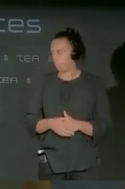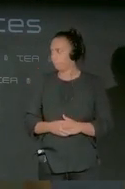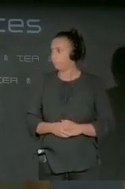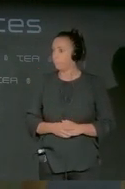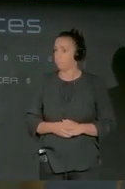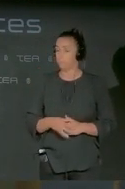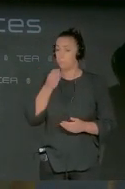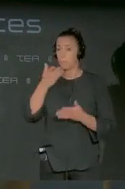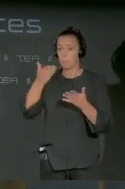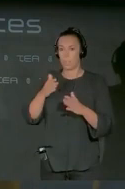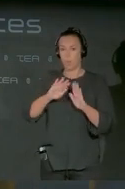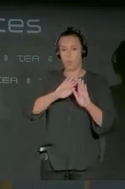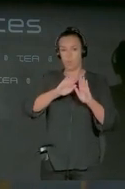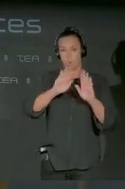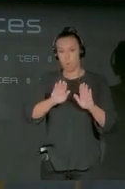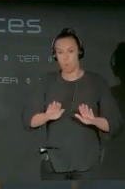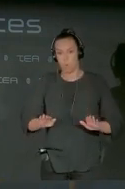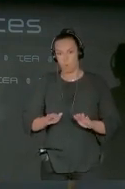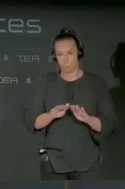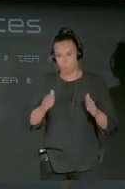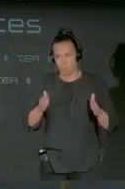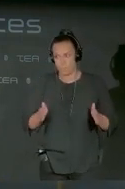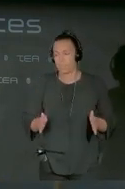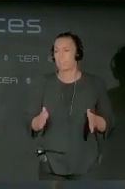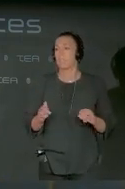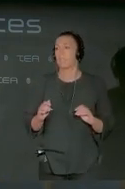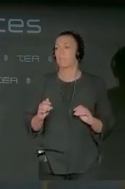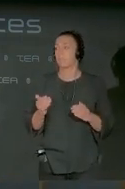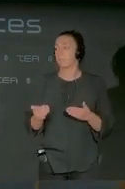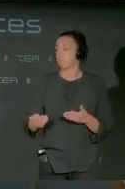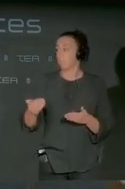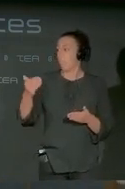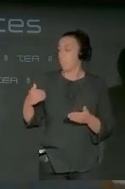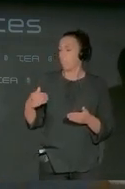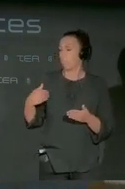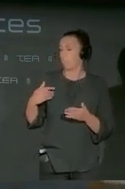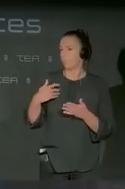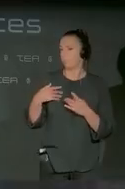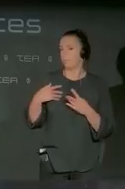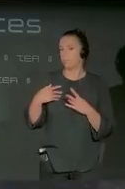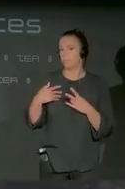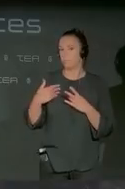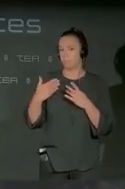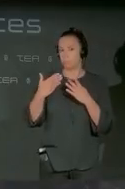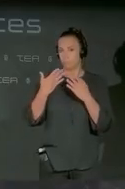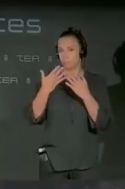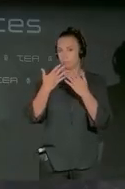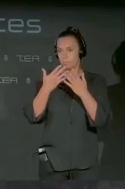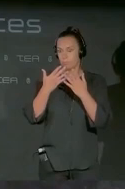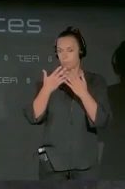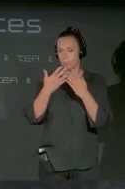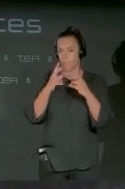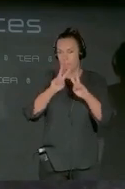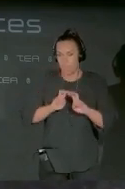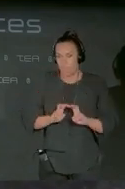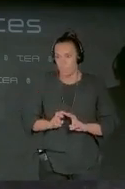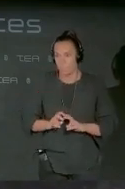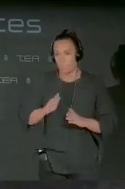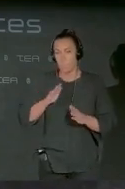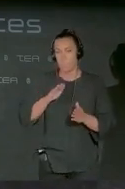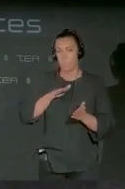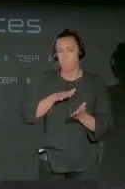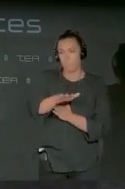del día de hoy. Tras analizar el impacto del sector de los videojuegos que